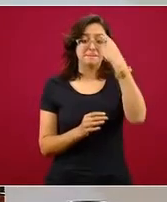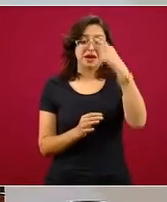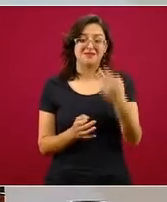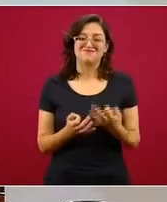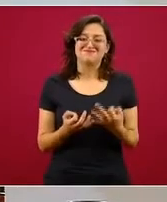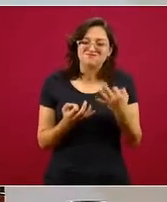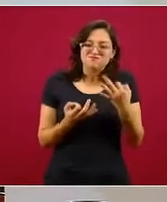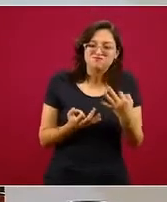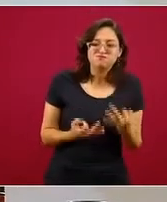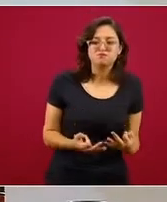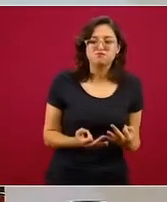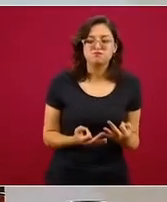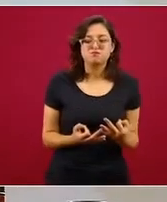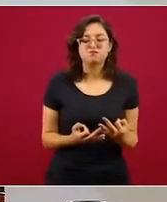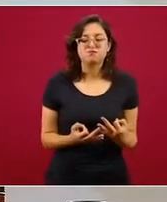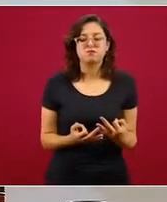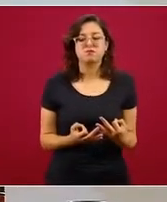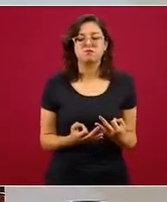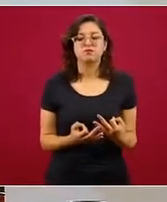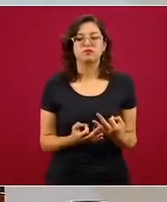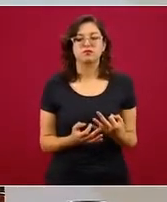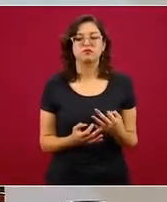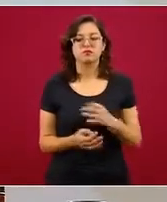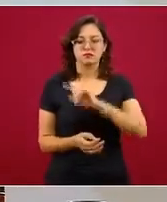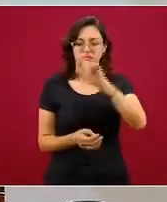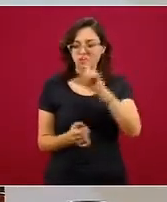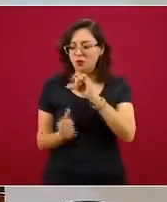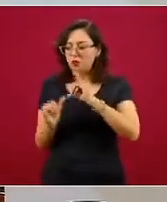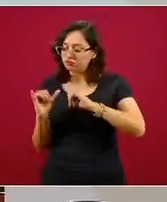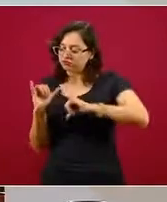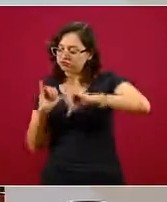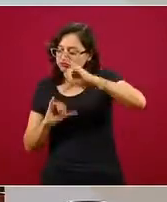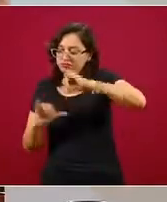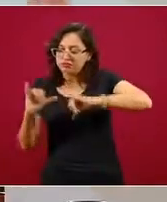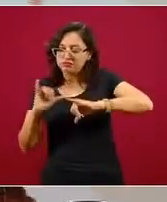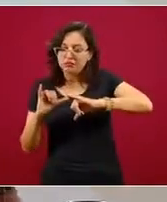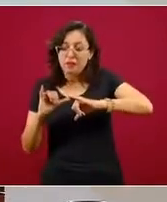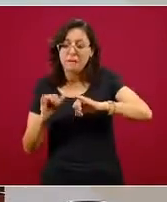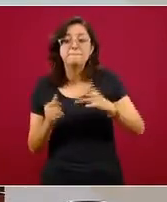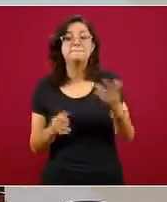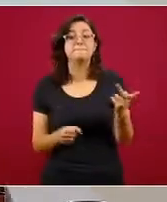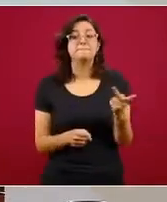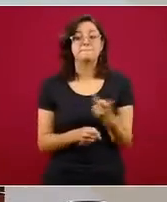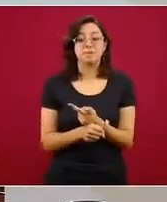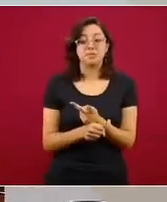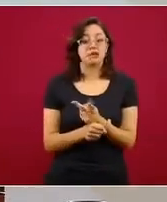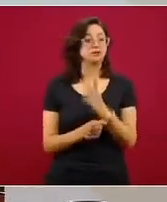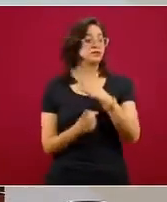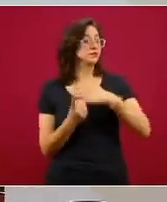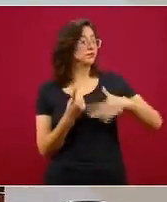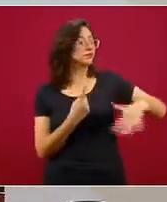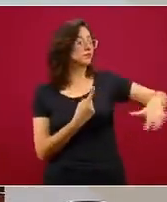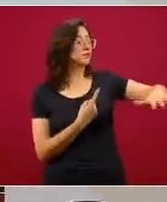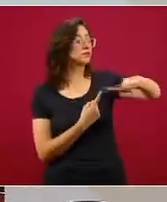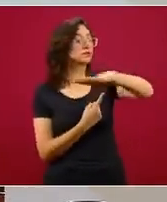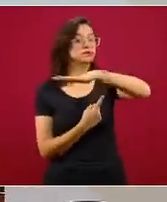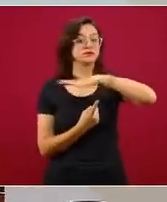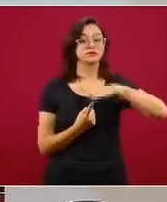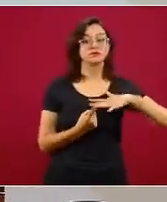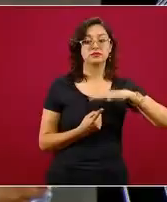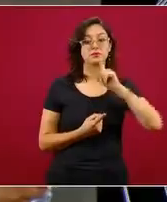calidad del diagnóstico. Las condiciones físicas en las que se realiza